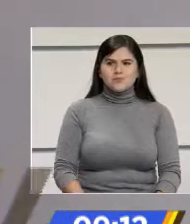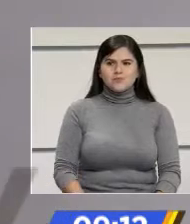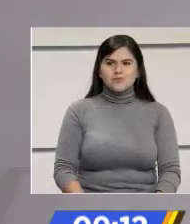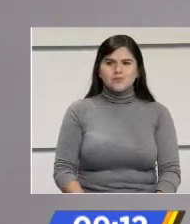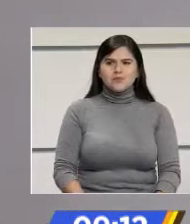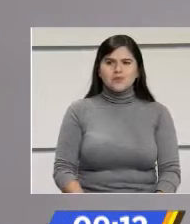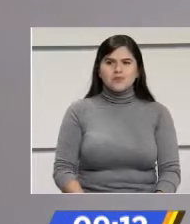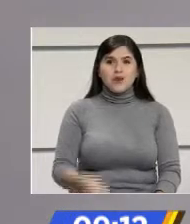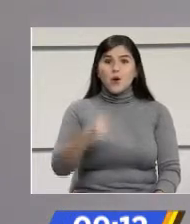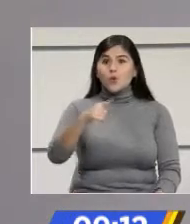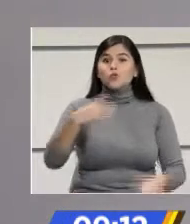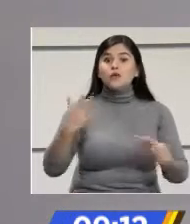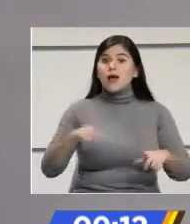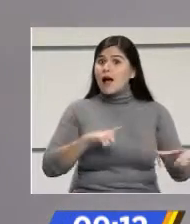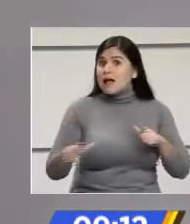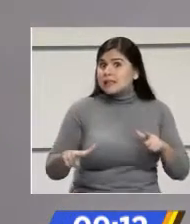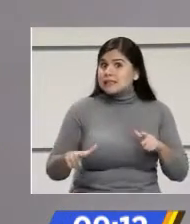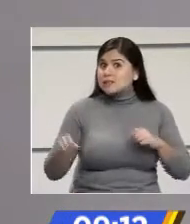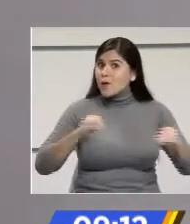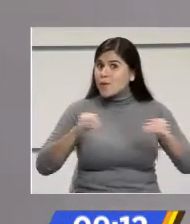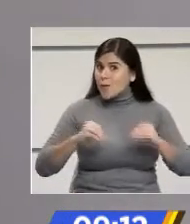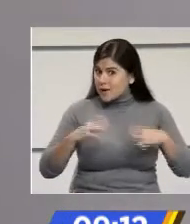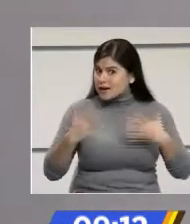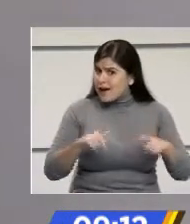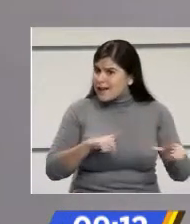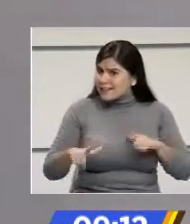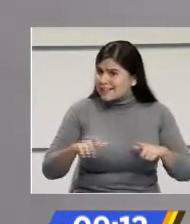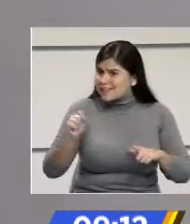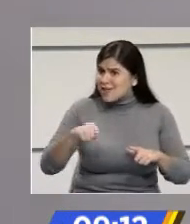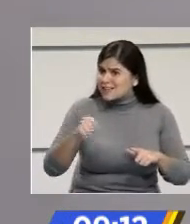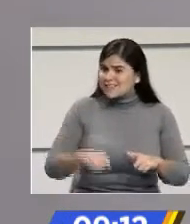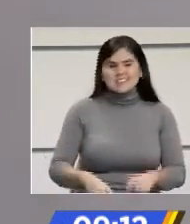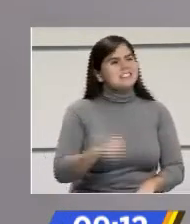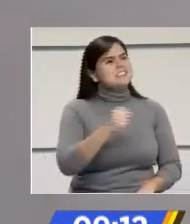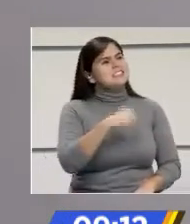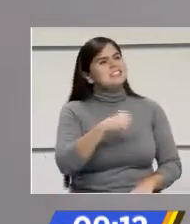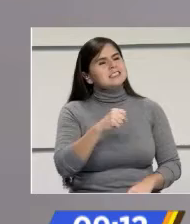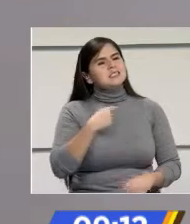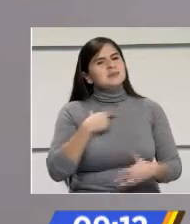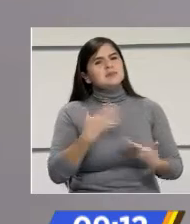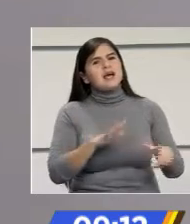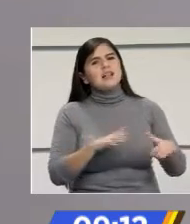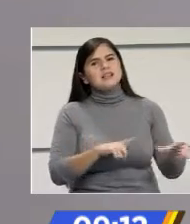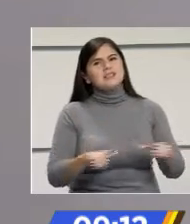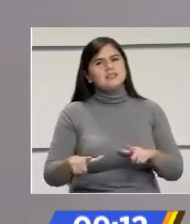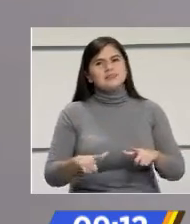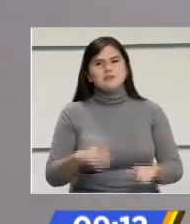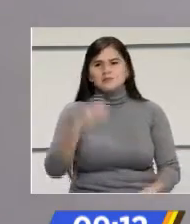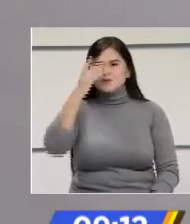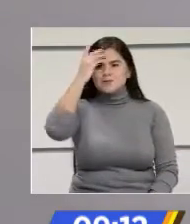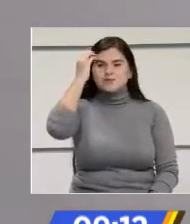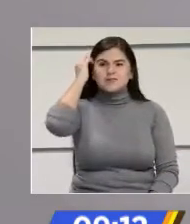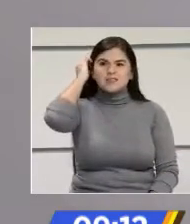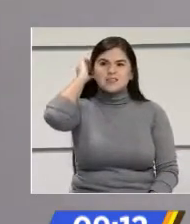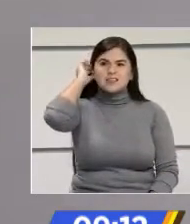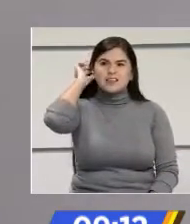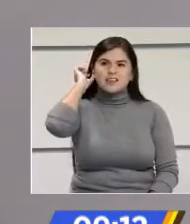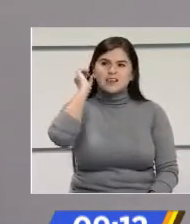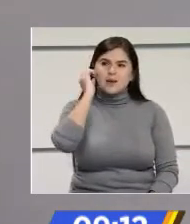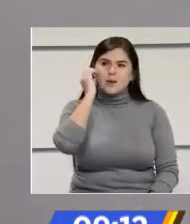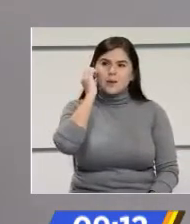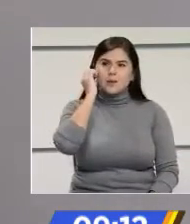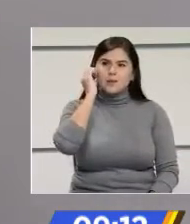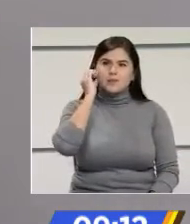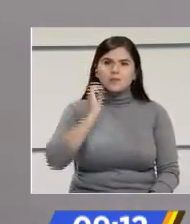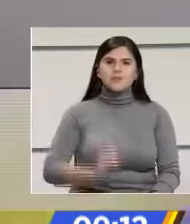¿Ustedes cómo vienen? ¿Las pilas puestas? Ya con las pilas puestas aquí, Gabriel ya me dijo que me quitara así, la vestimenta, y que me